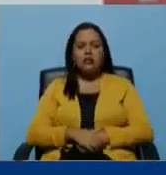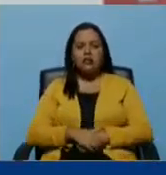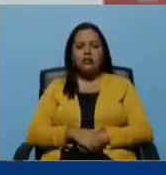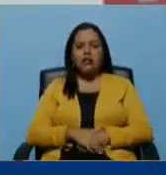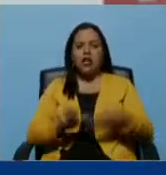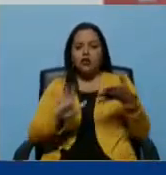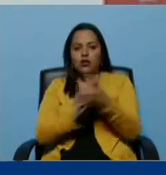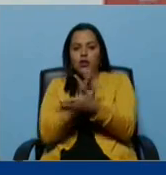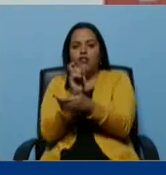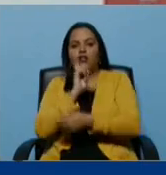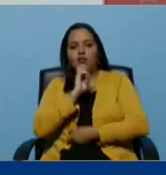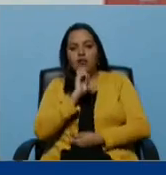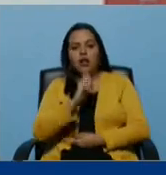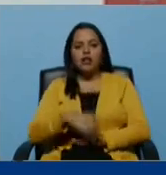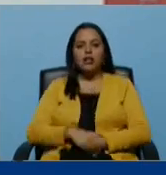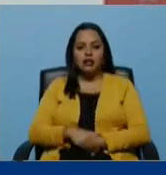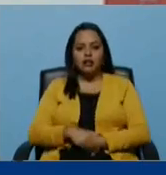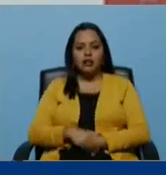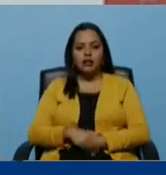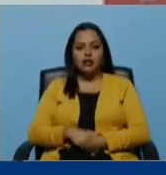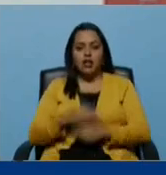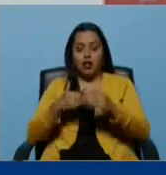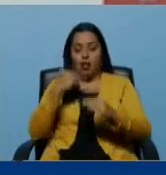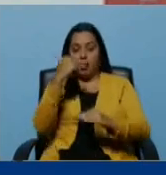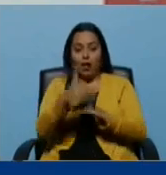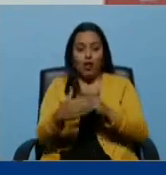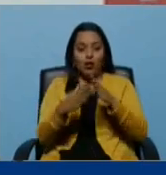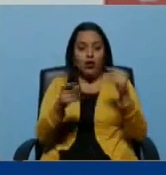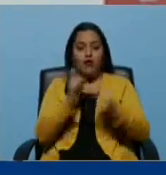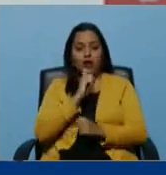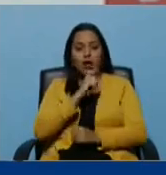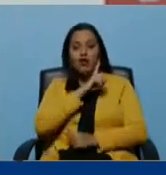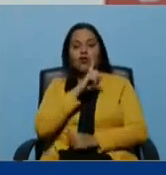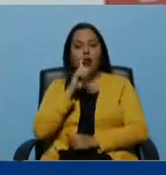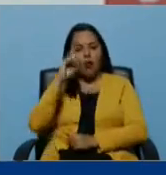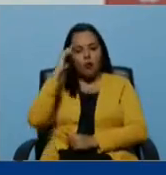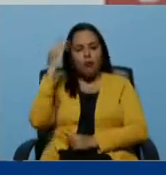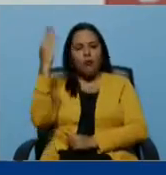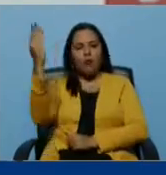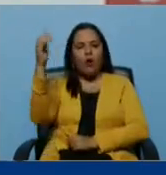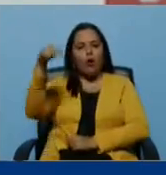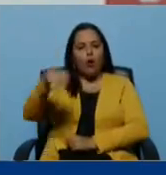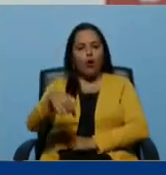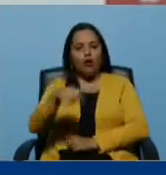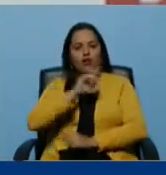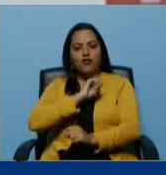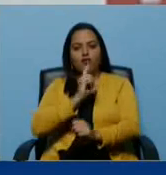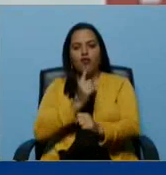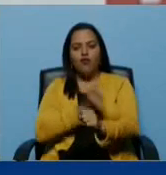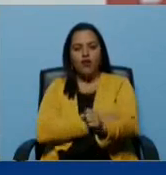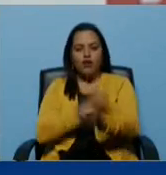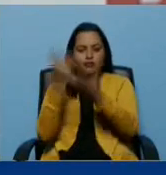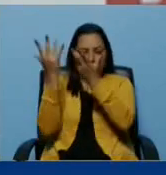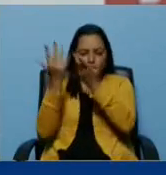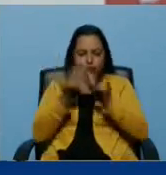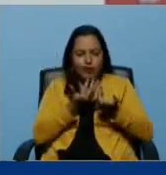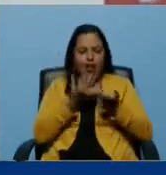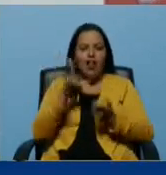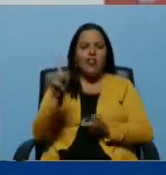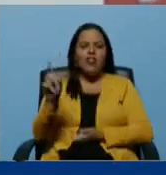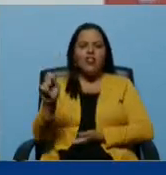todas las pruebas. En nombre de Dios. Hoy llevamos la fuerza de David, fuerza sagrada,